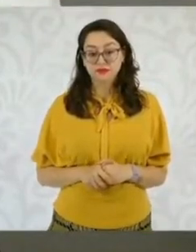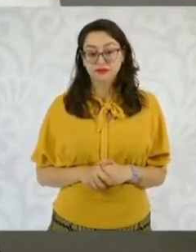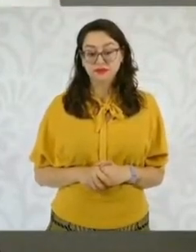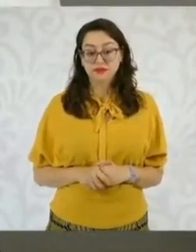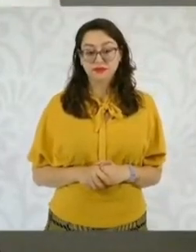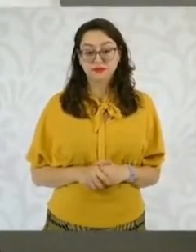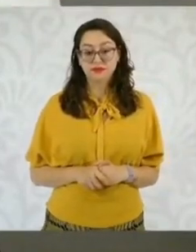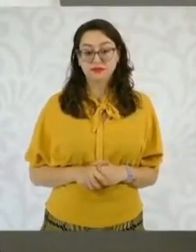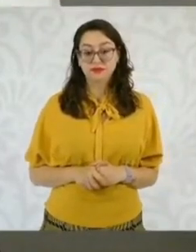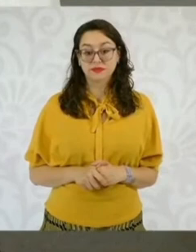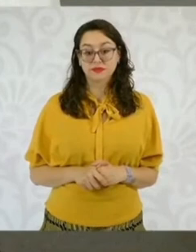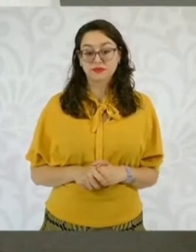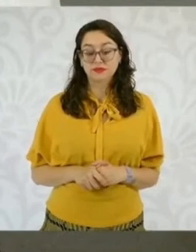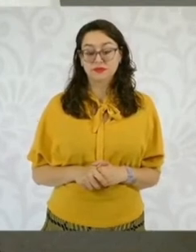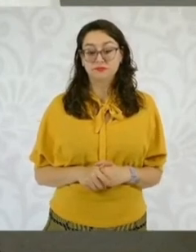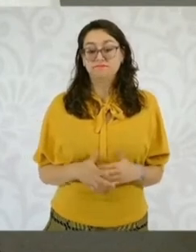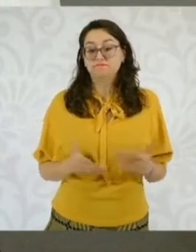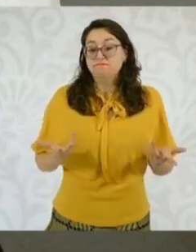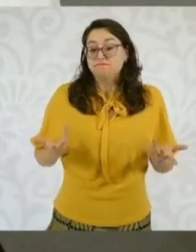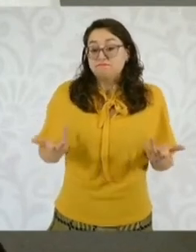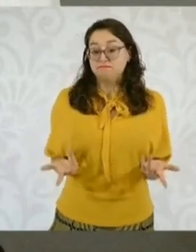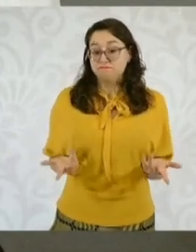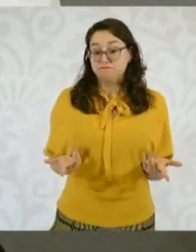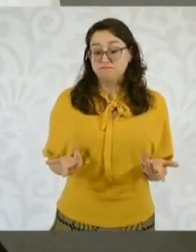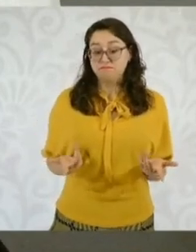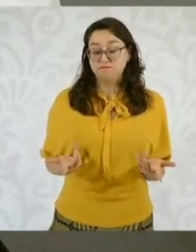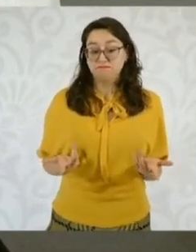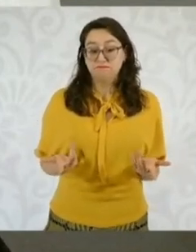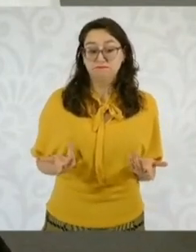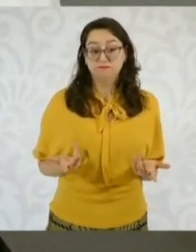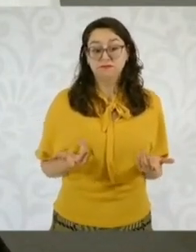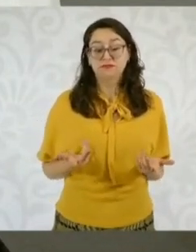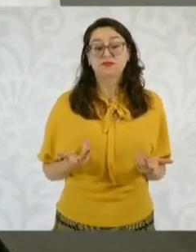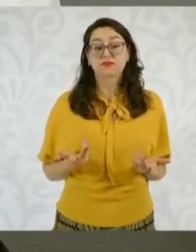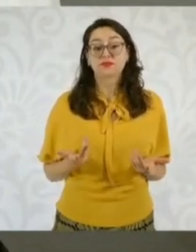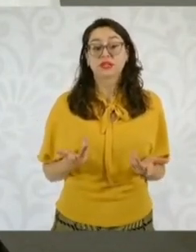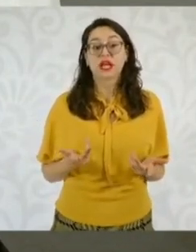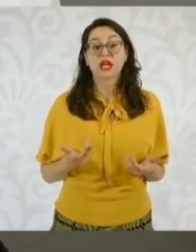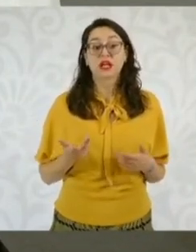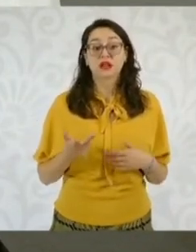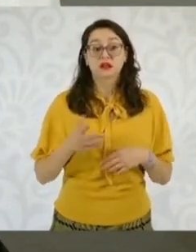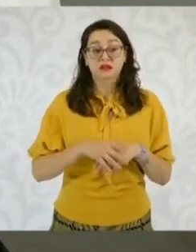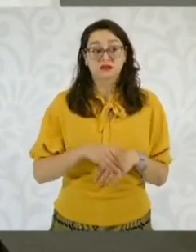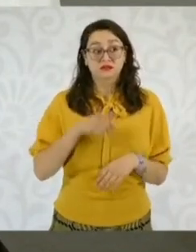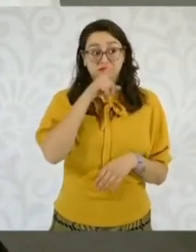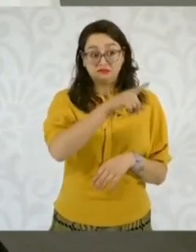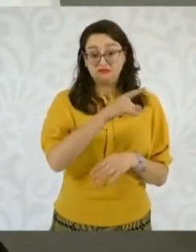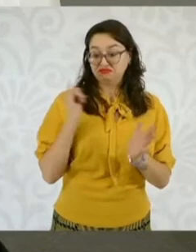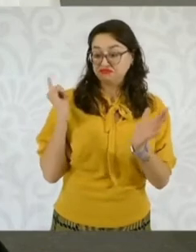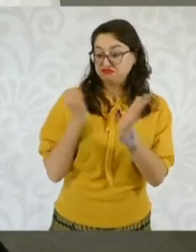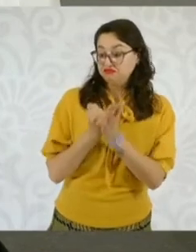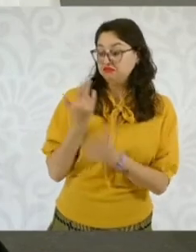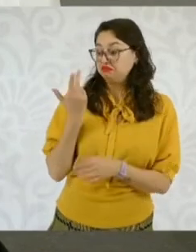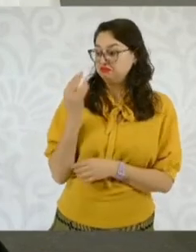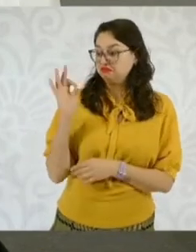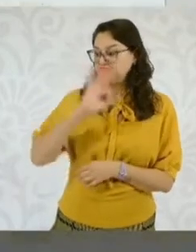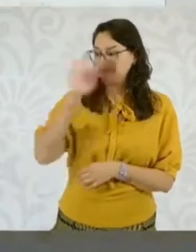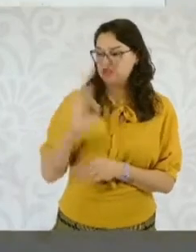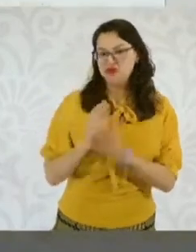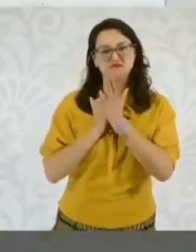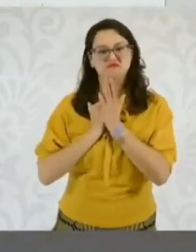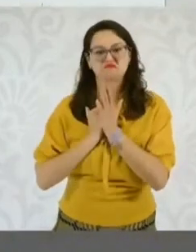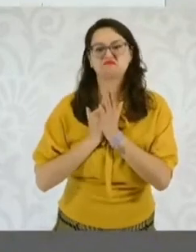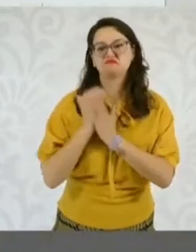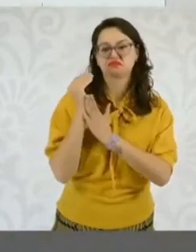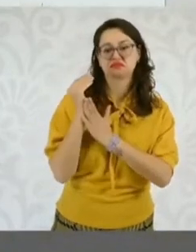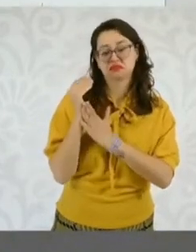Entonces, si esta tarifa se impusiera, sus consumidores van a enfrentar precios más altos,